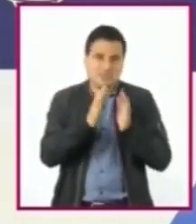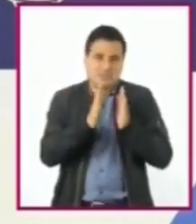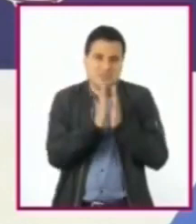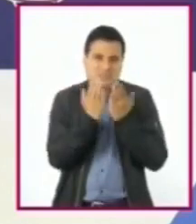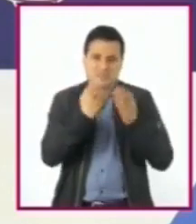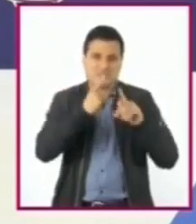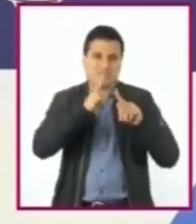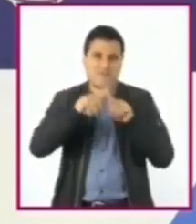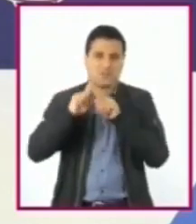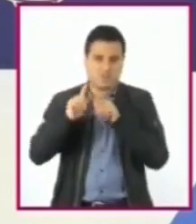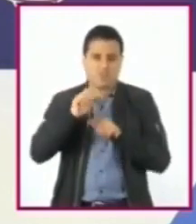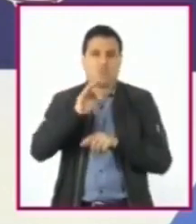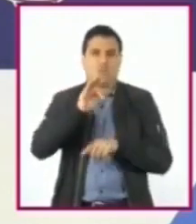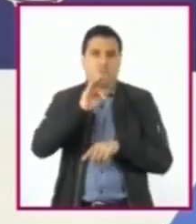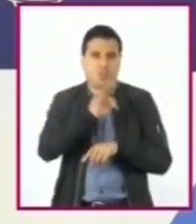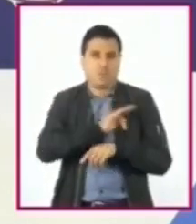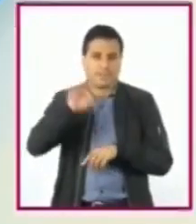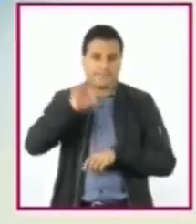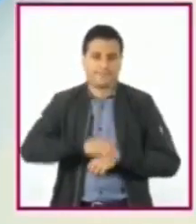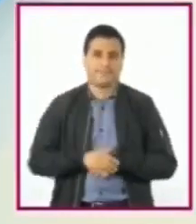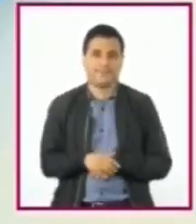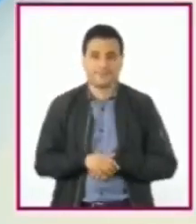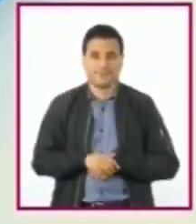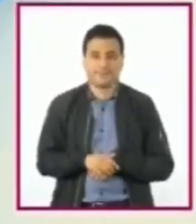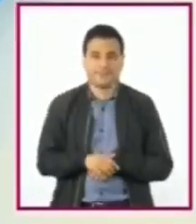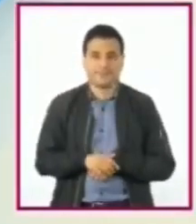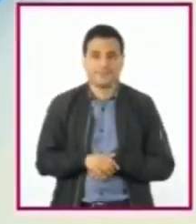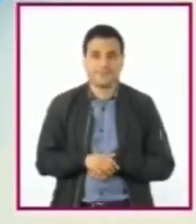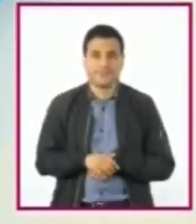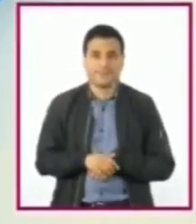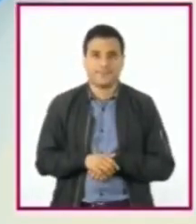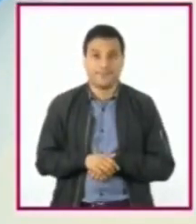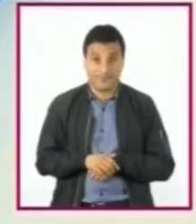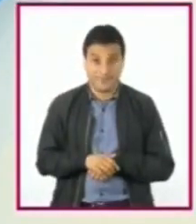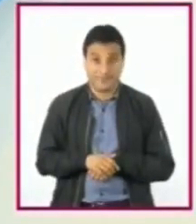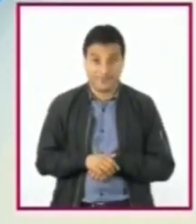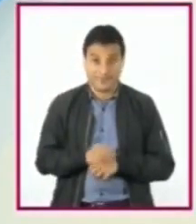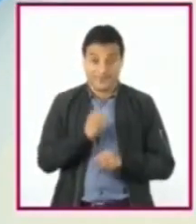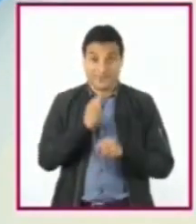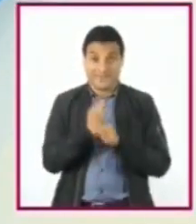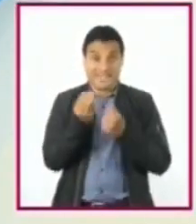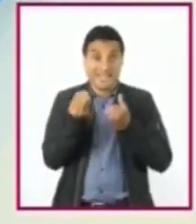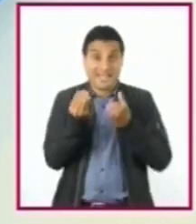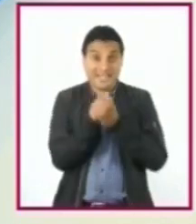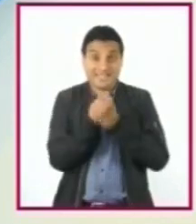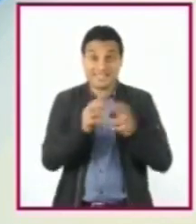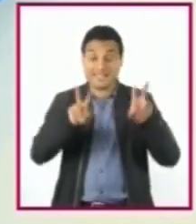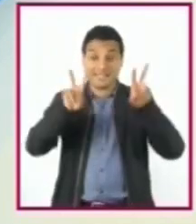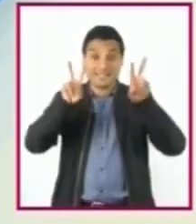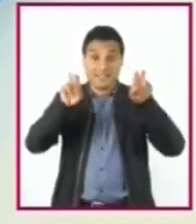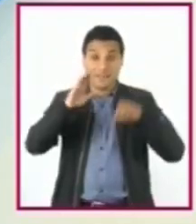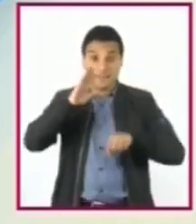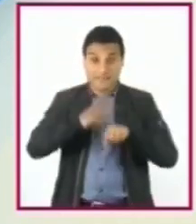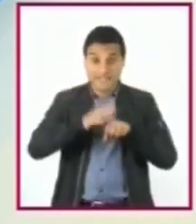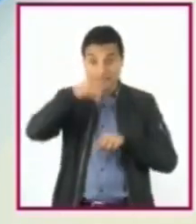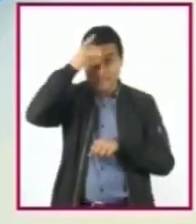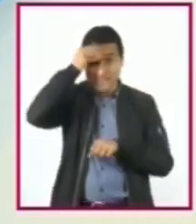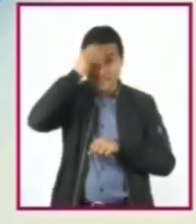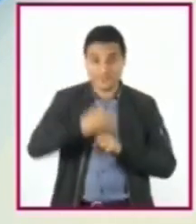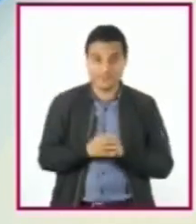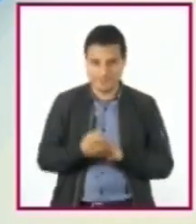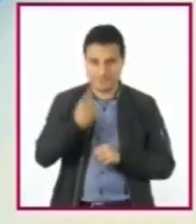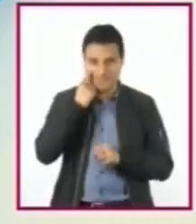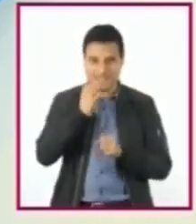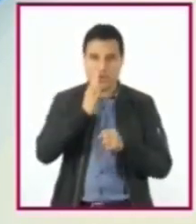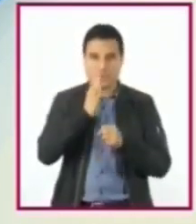páginas de internet o audiolibros. Para fortalecer la sesión del día de hoy, los invitamos a trabajar en la